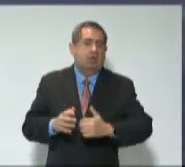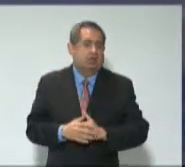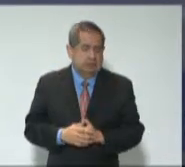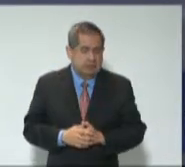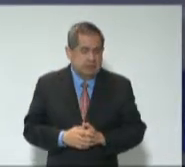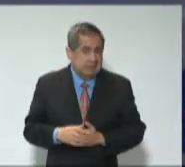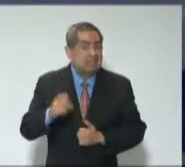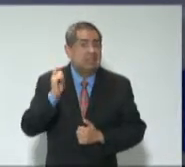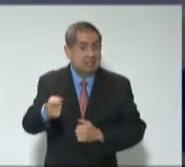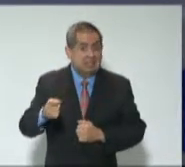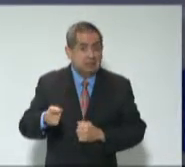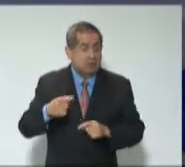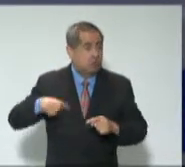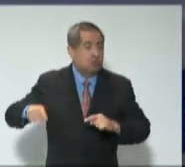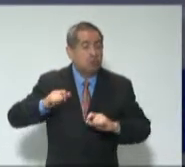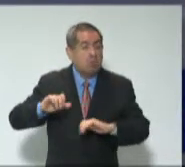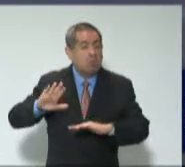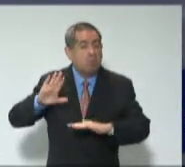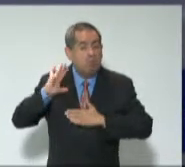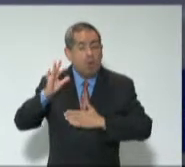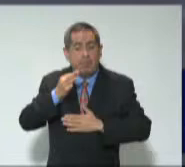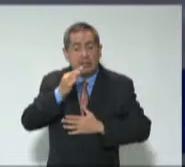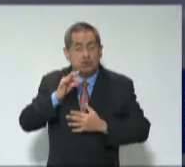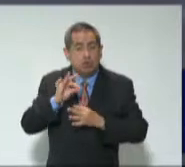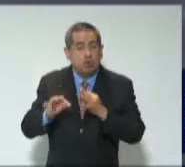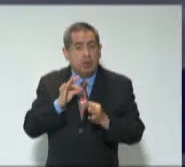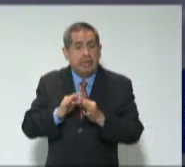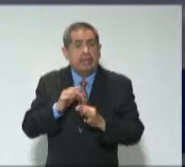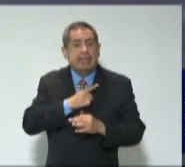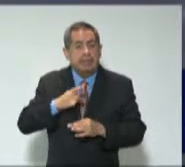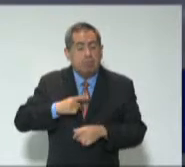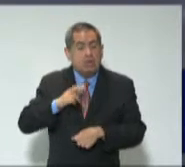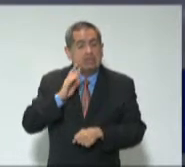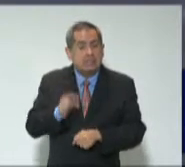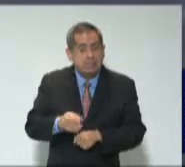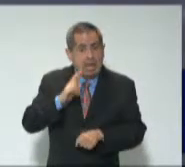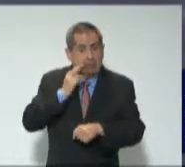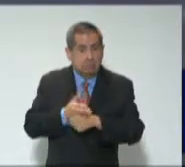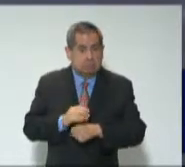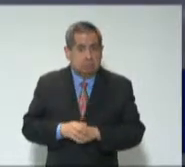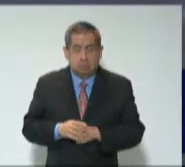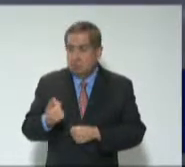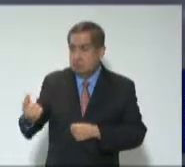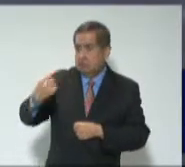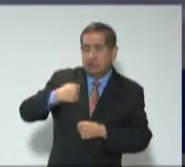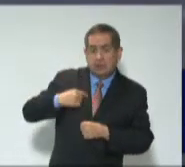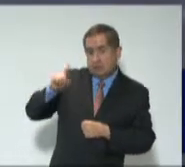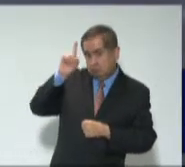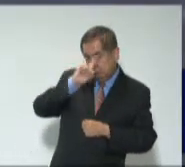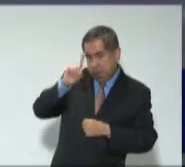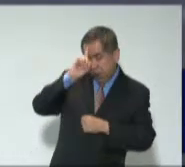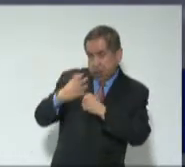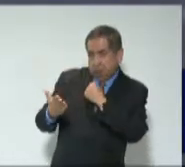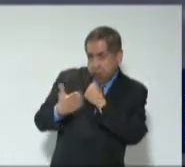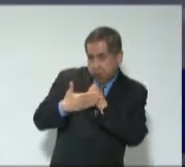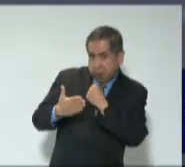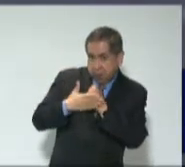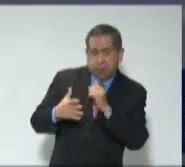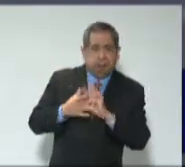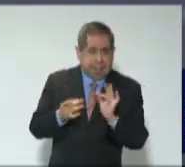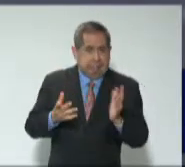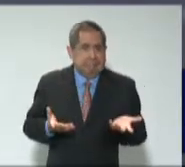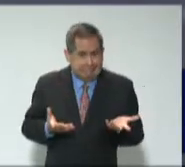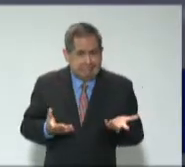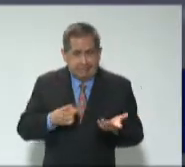compromiso que debemos asumir las recomendaciones las